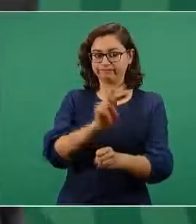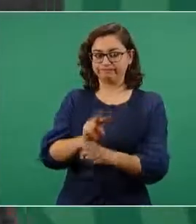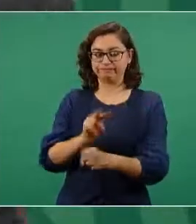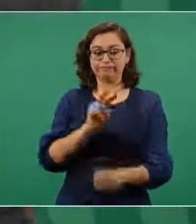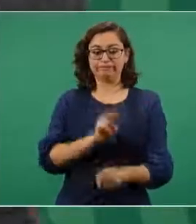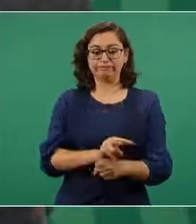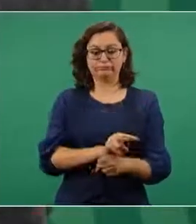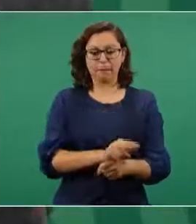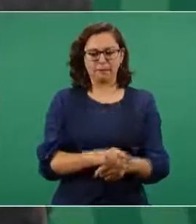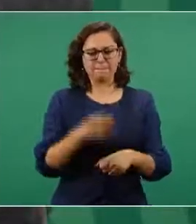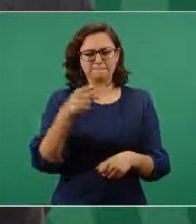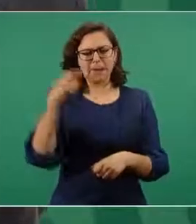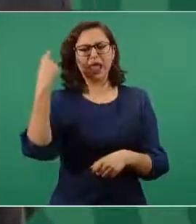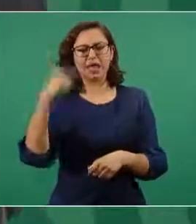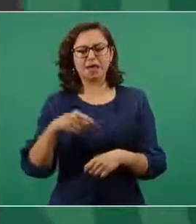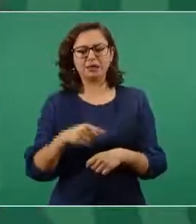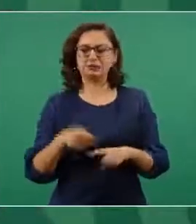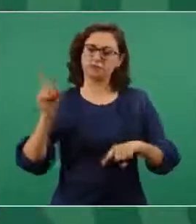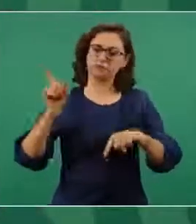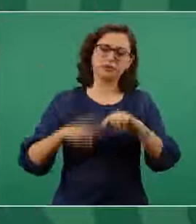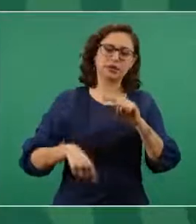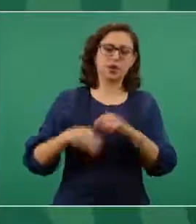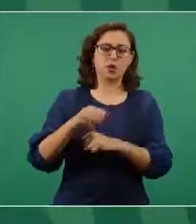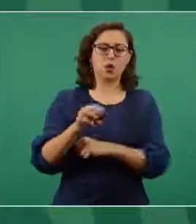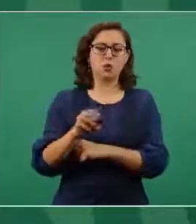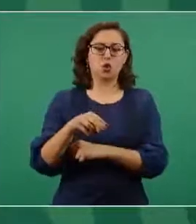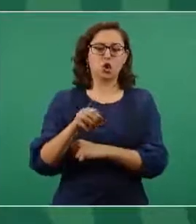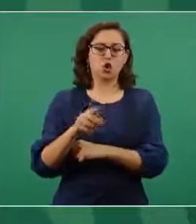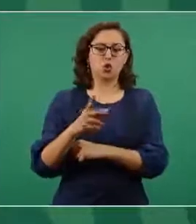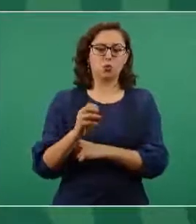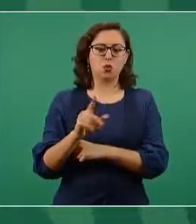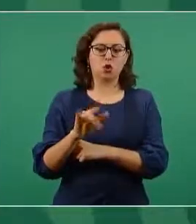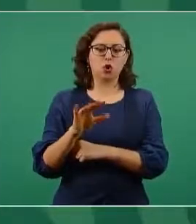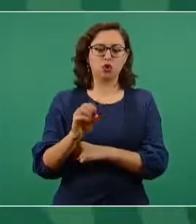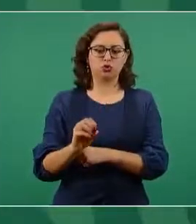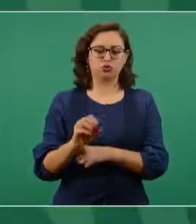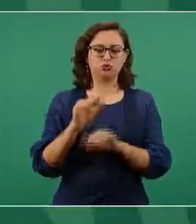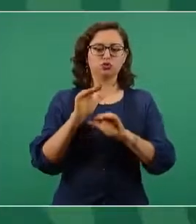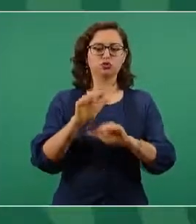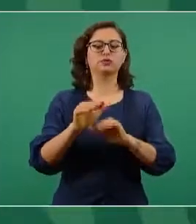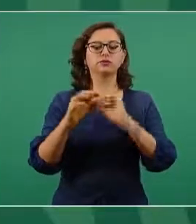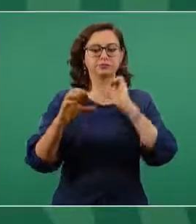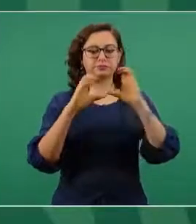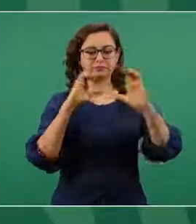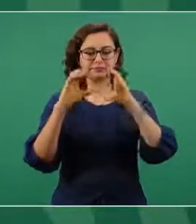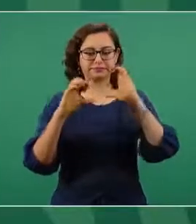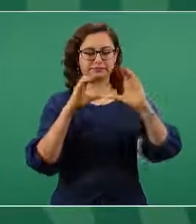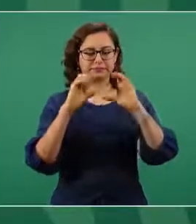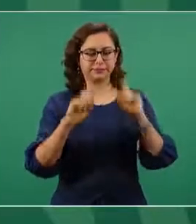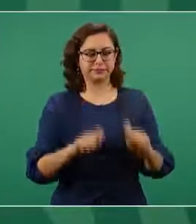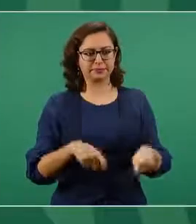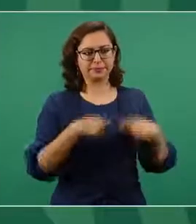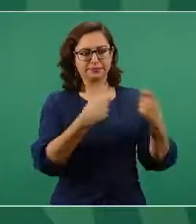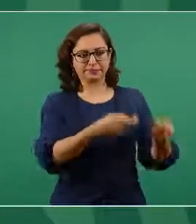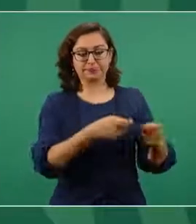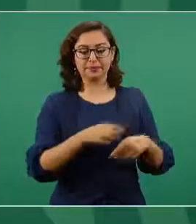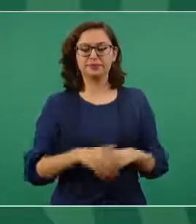haber monopolios en la comunicación. Yo